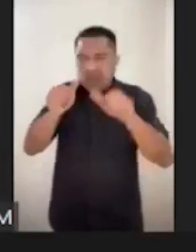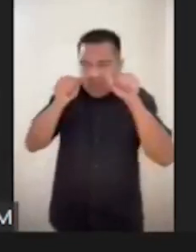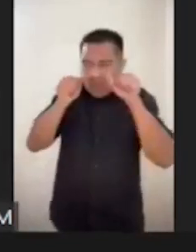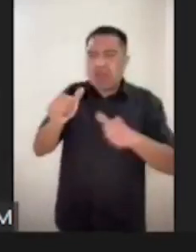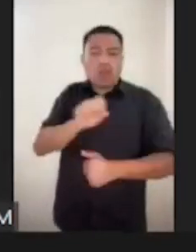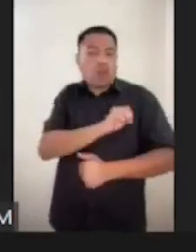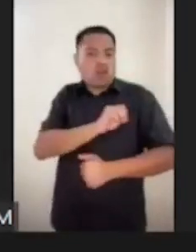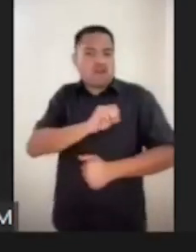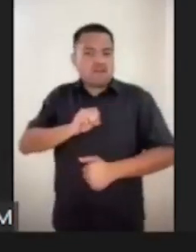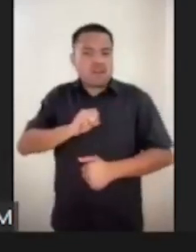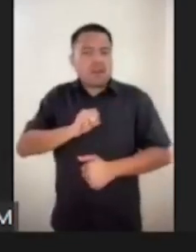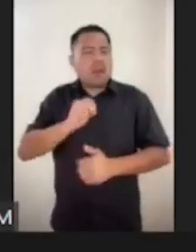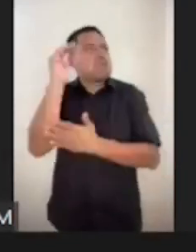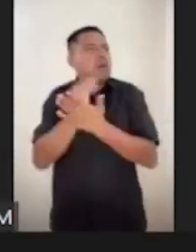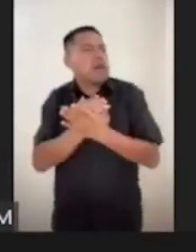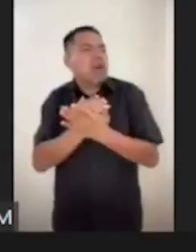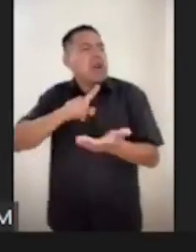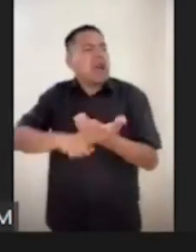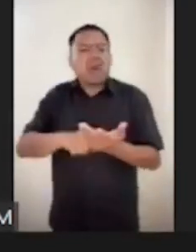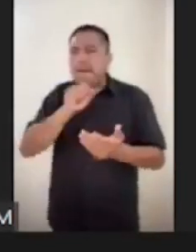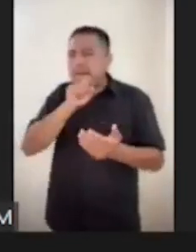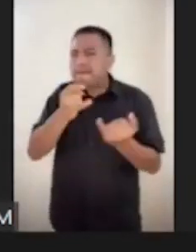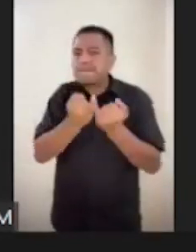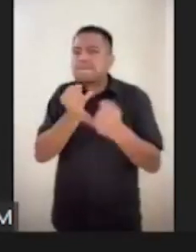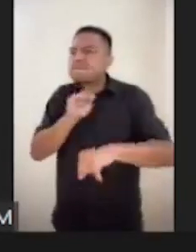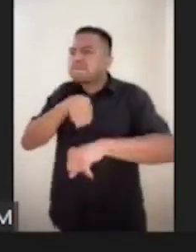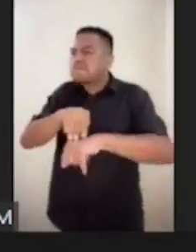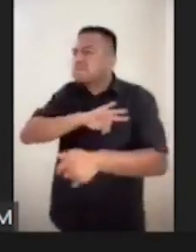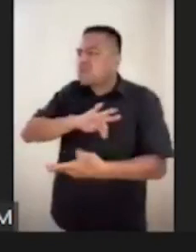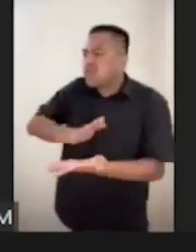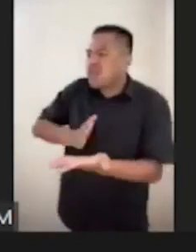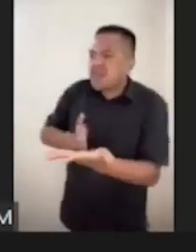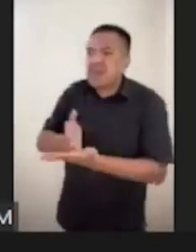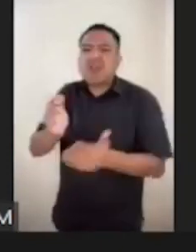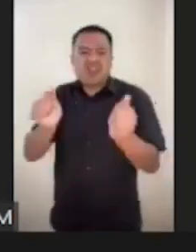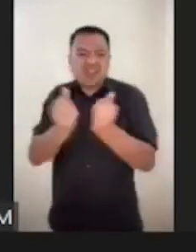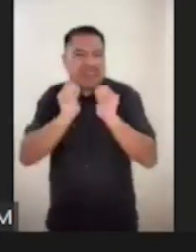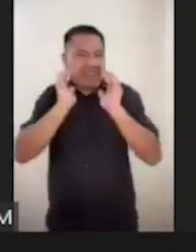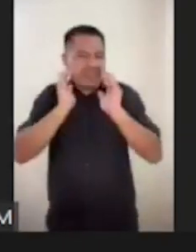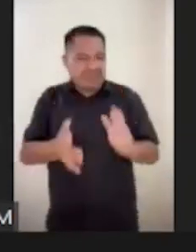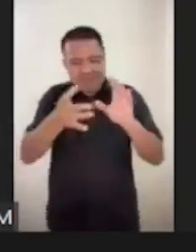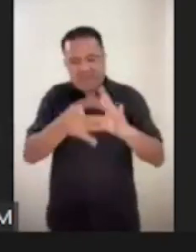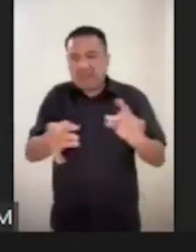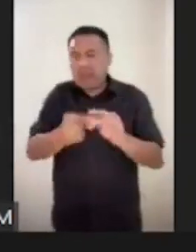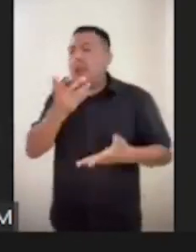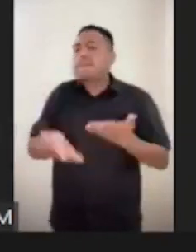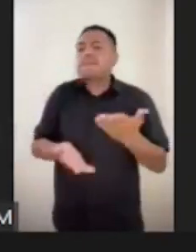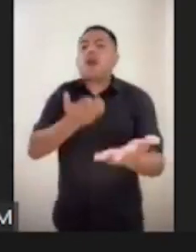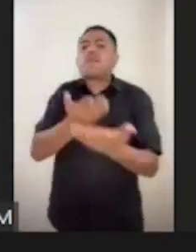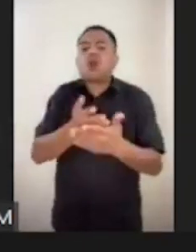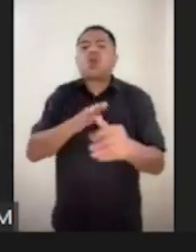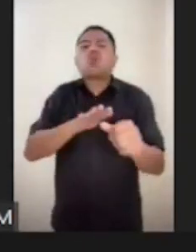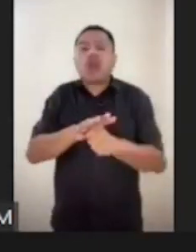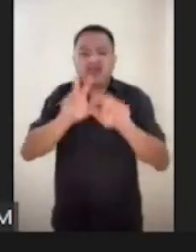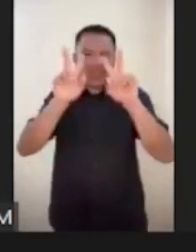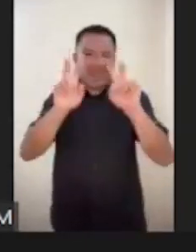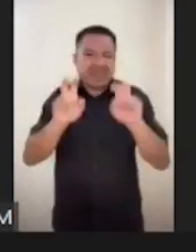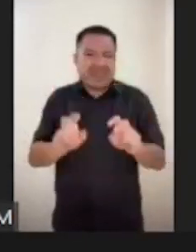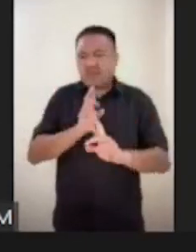obligación, menos aún que se les haya impedido ejercerla. Con base en lo antes expuesto, se proponen los siguientes puntos